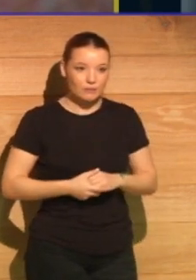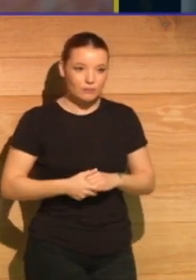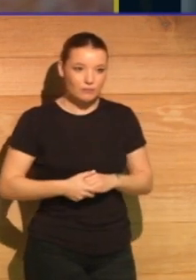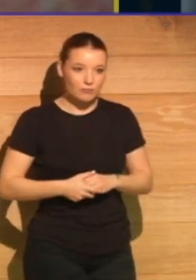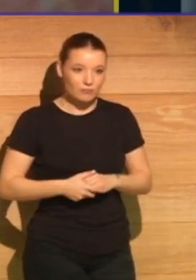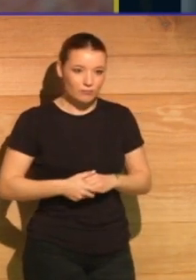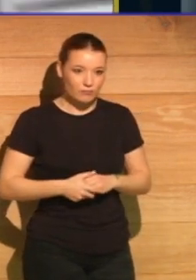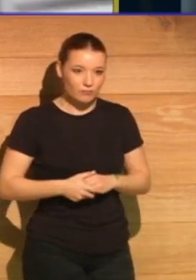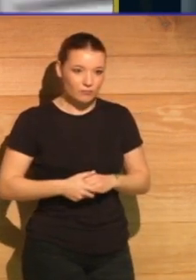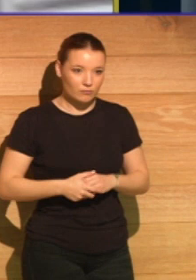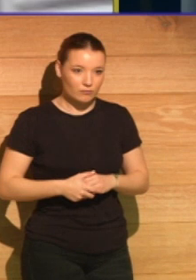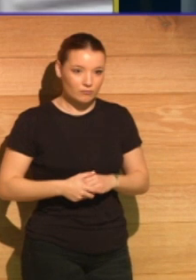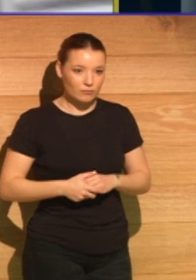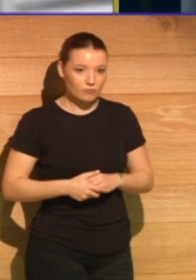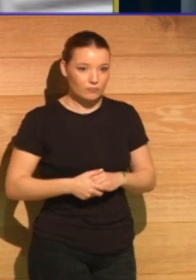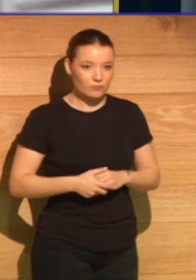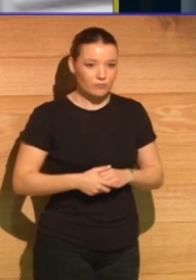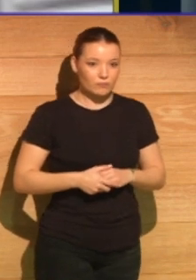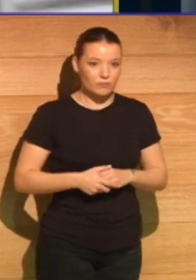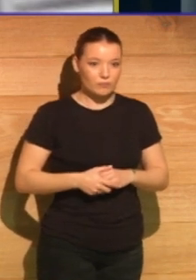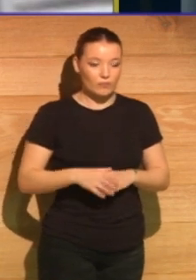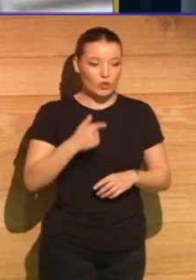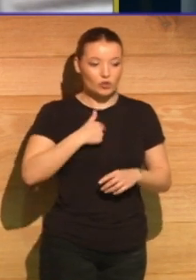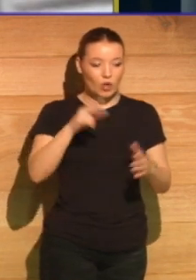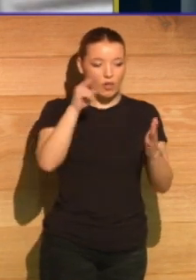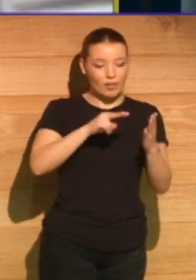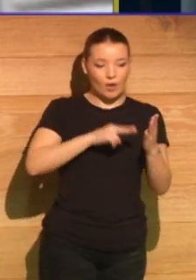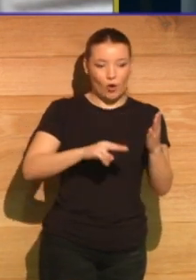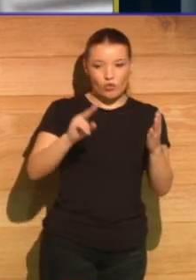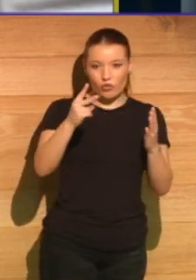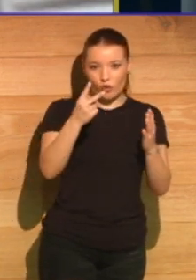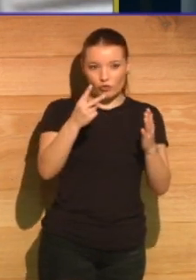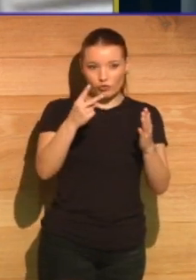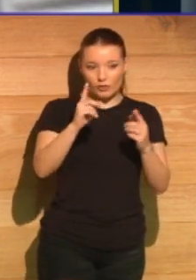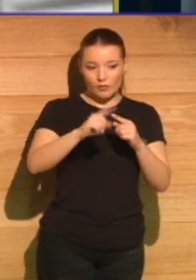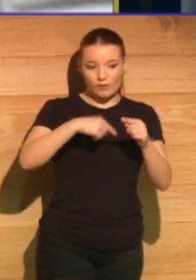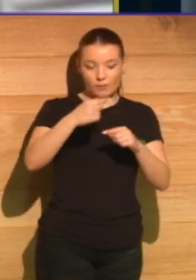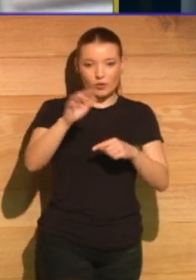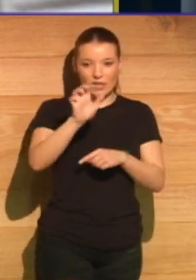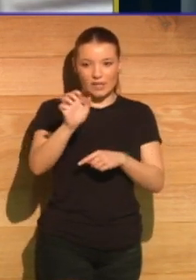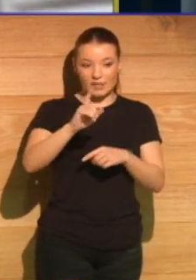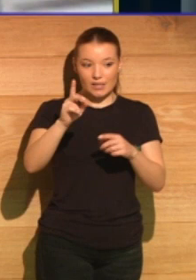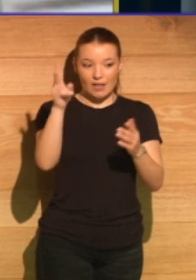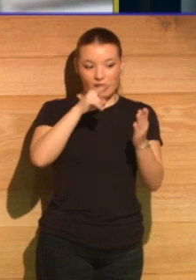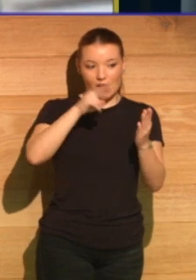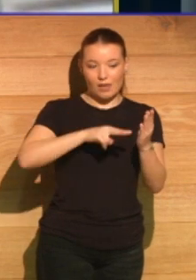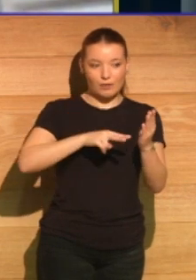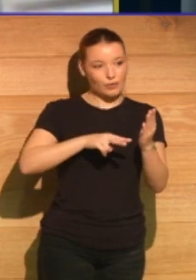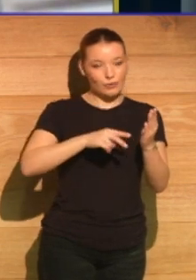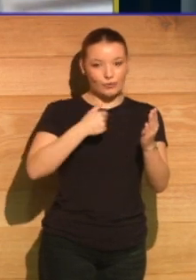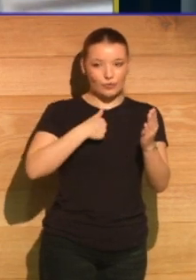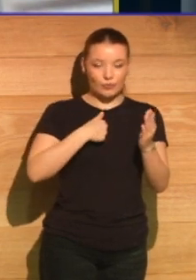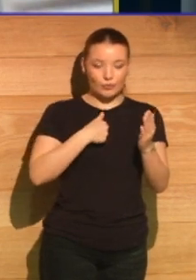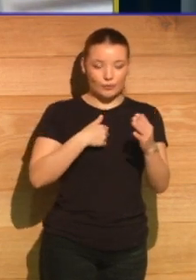Es que yo he leído ahí dos y ahora lee Estíbaliz y ya me hunde, pero es maravilloso escucharte.